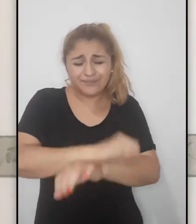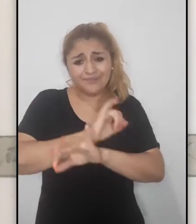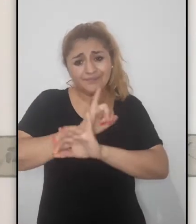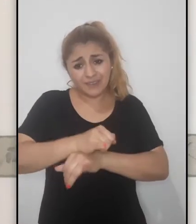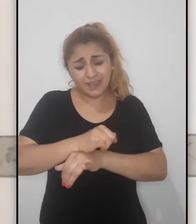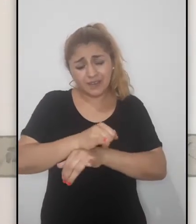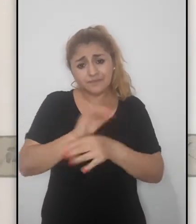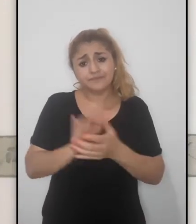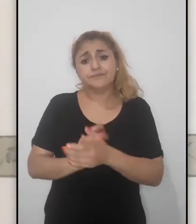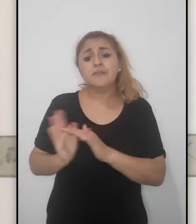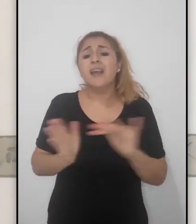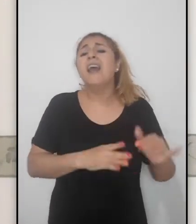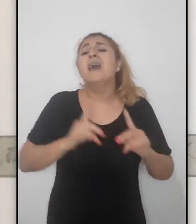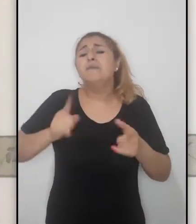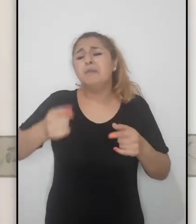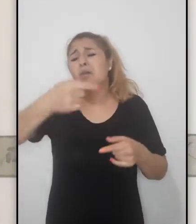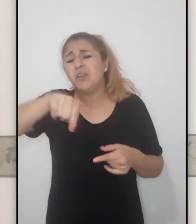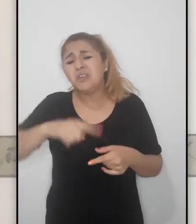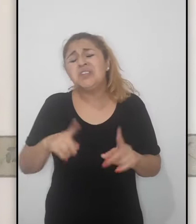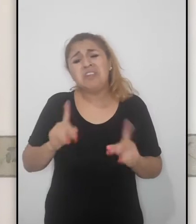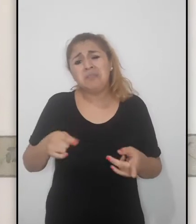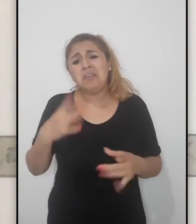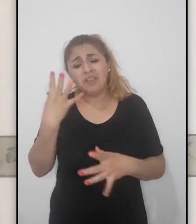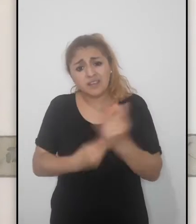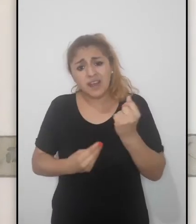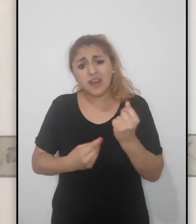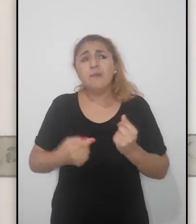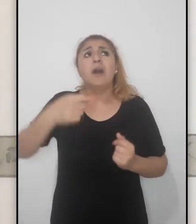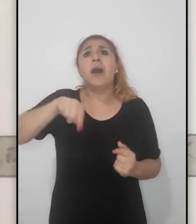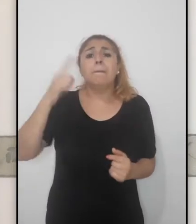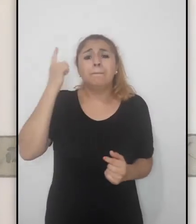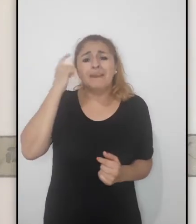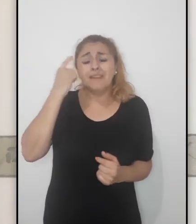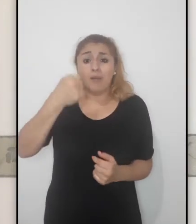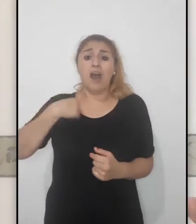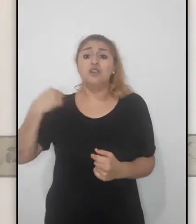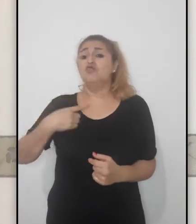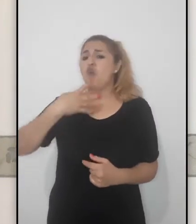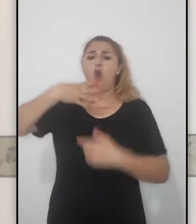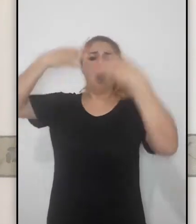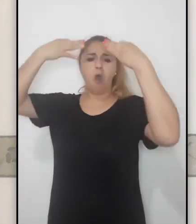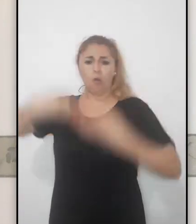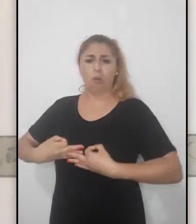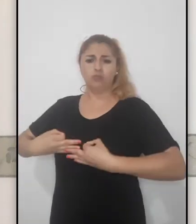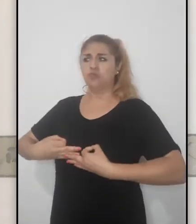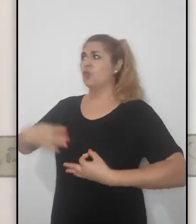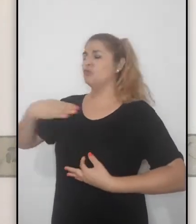fino no somos buenos jueces con respecto a nada